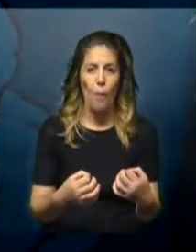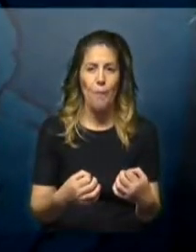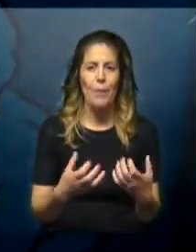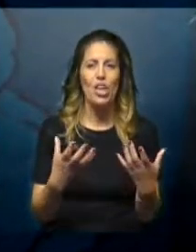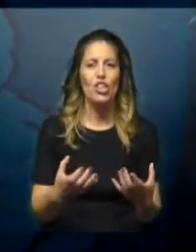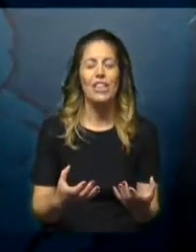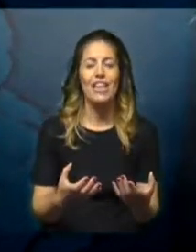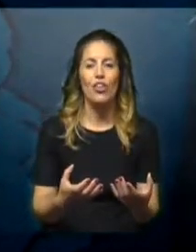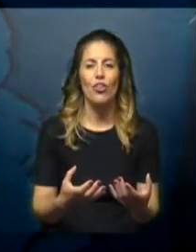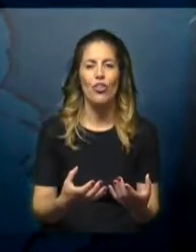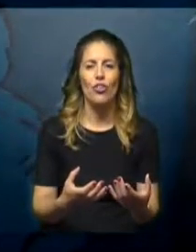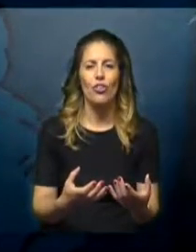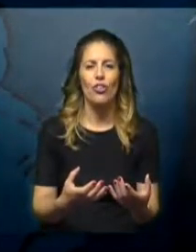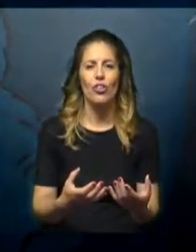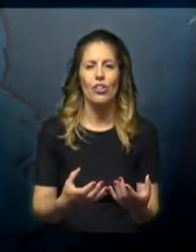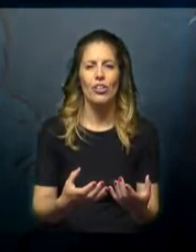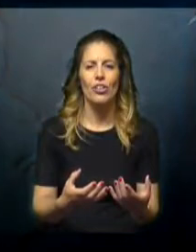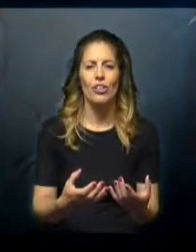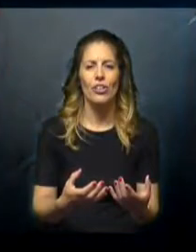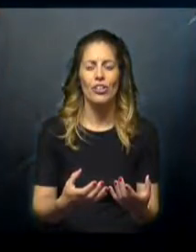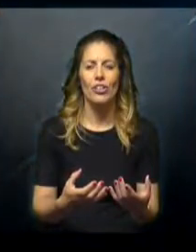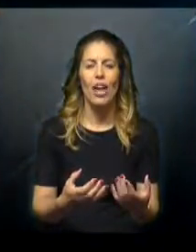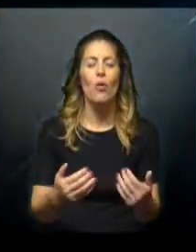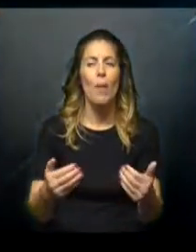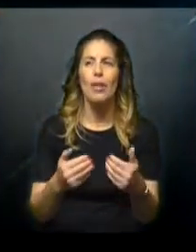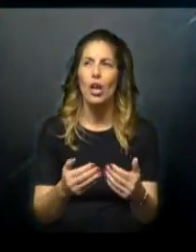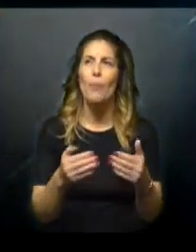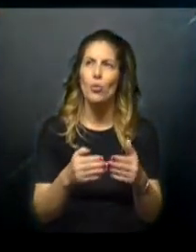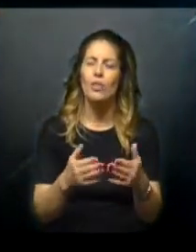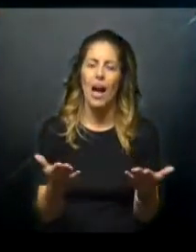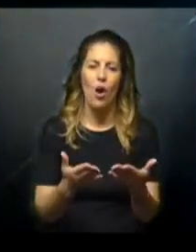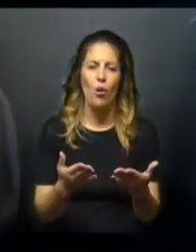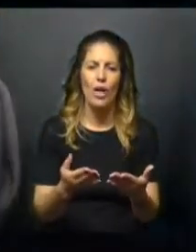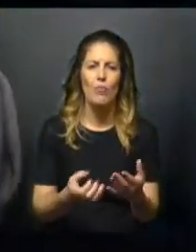quiero ir este me quiero ir a una pregunta que me vino